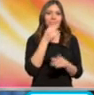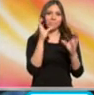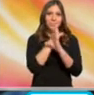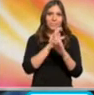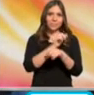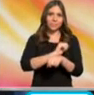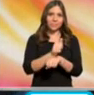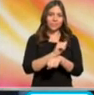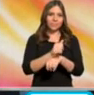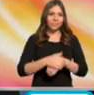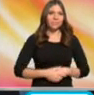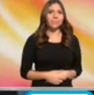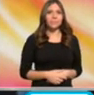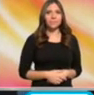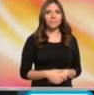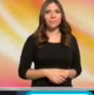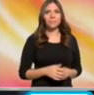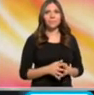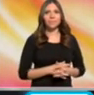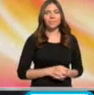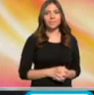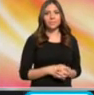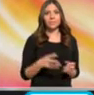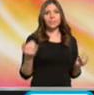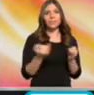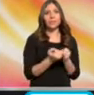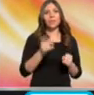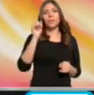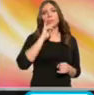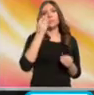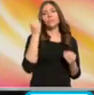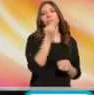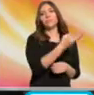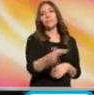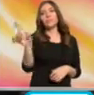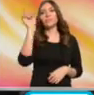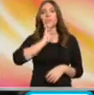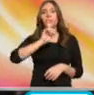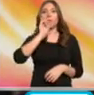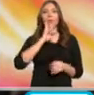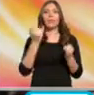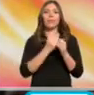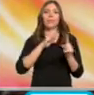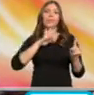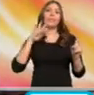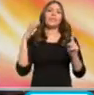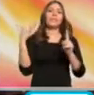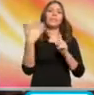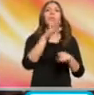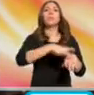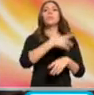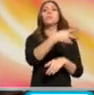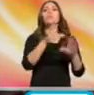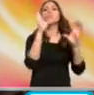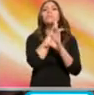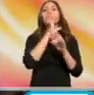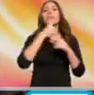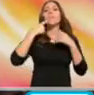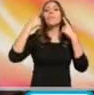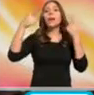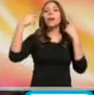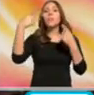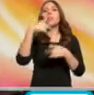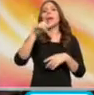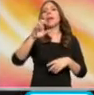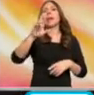Con ¿no? su chica que de humo. así se ligó también a cualquier cantidad de mujeres con las letras y de Y las siguen canciones. vigentes, Claro, sí, y eso es lo las que me